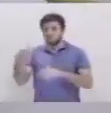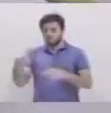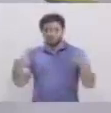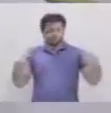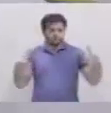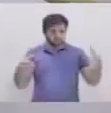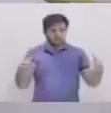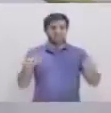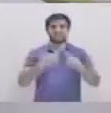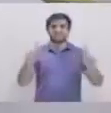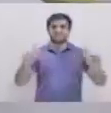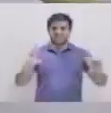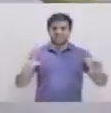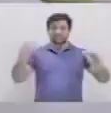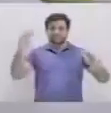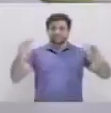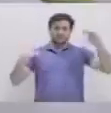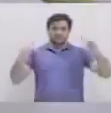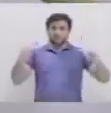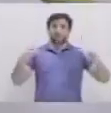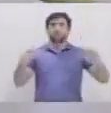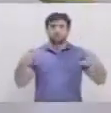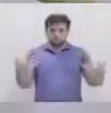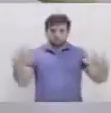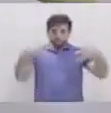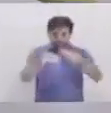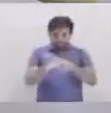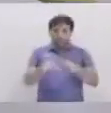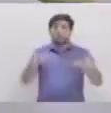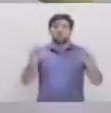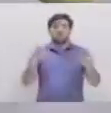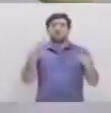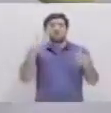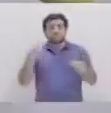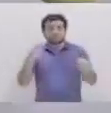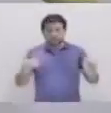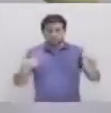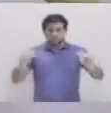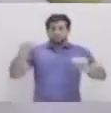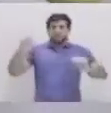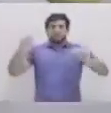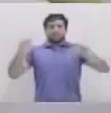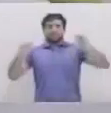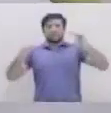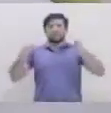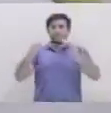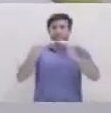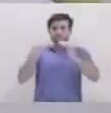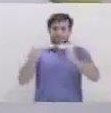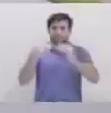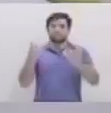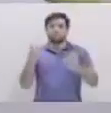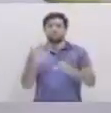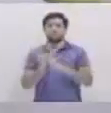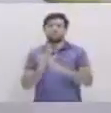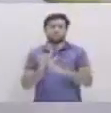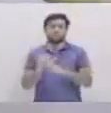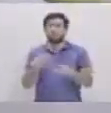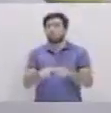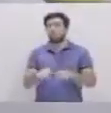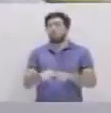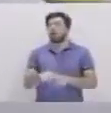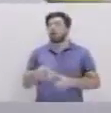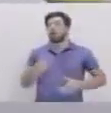con diferentes temperaturas, lo que van a hacer es intentar nivelar estas temperaturas. Lo podemos identificar, por